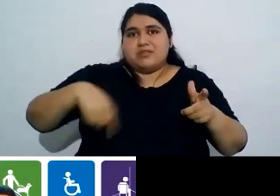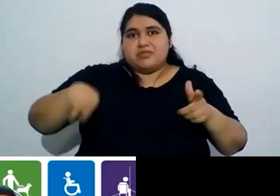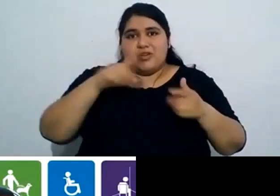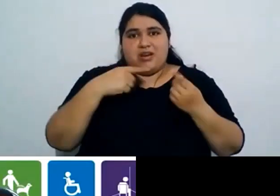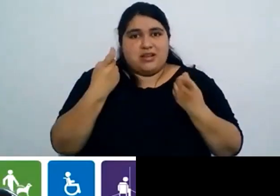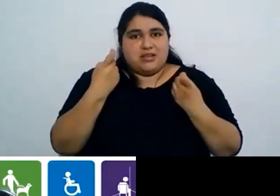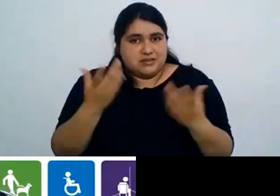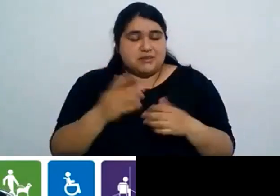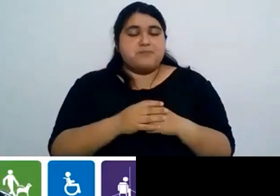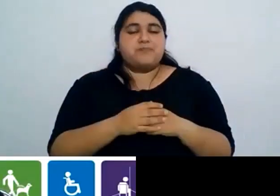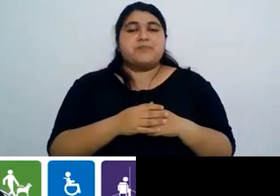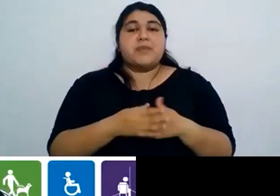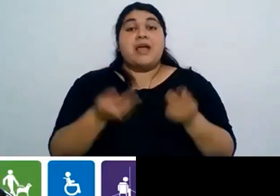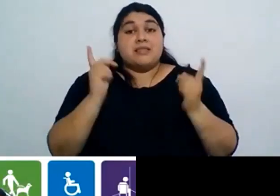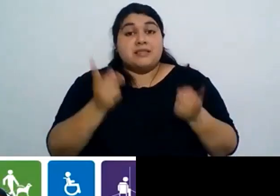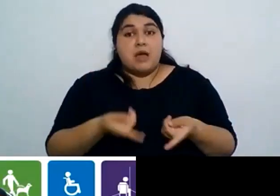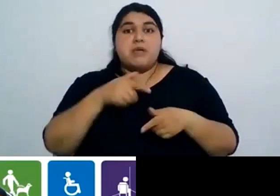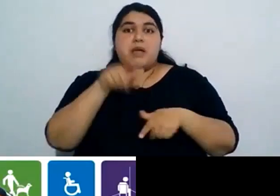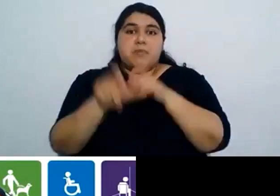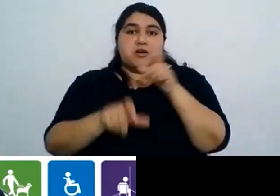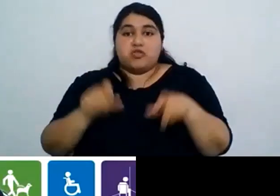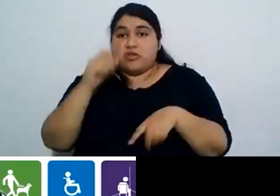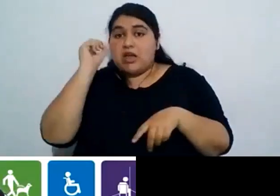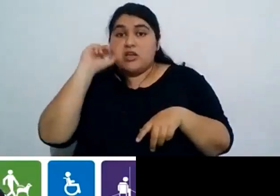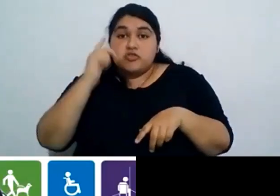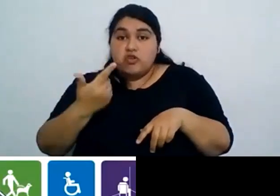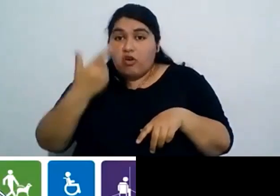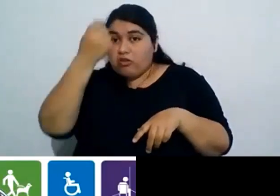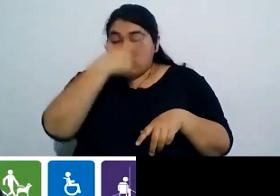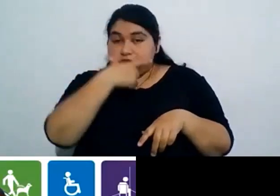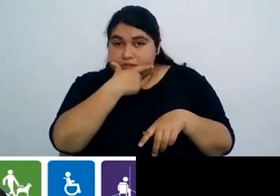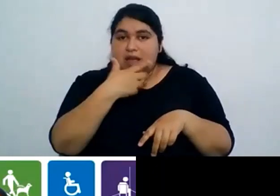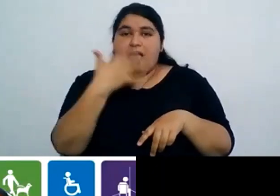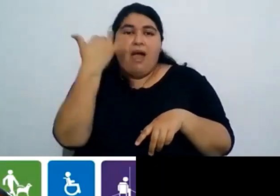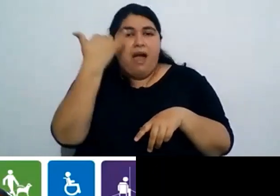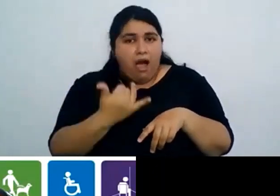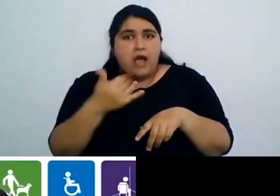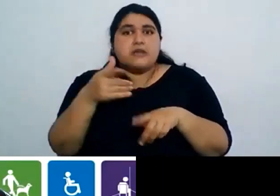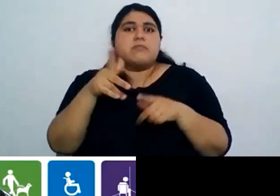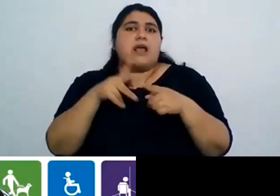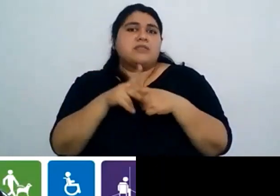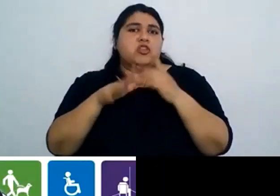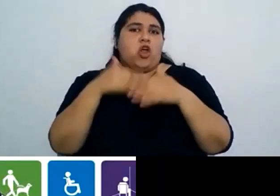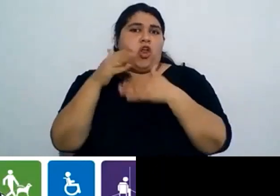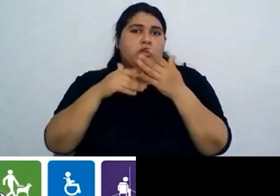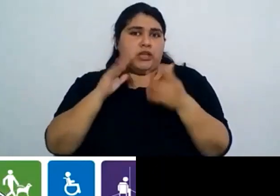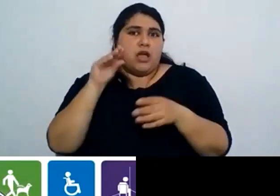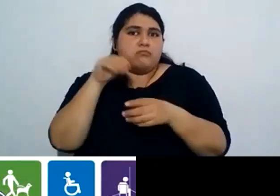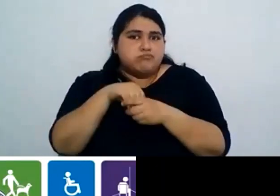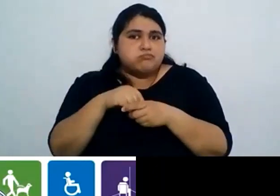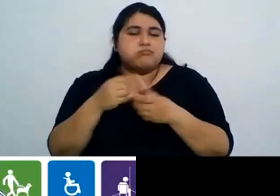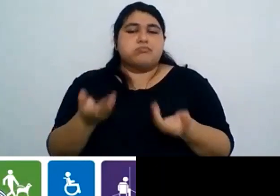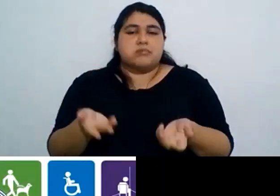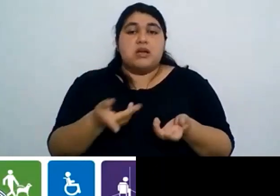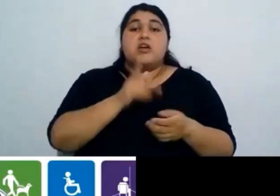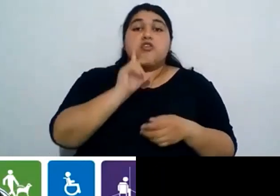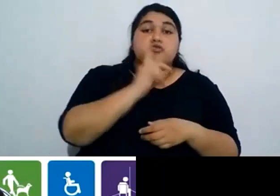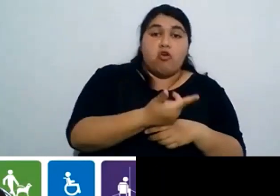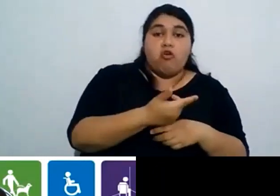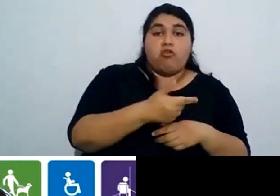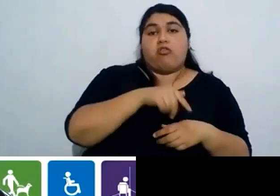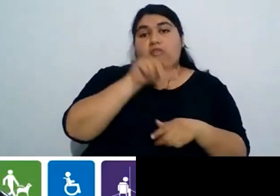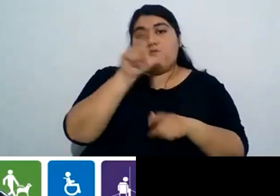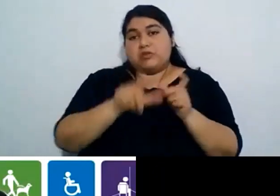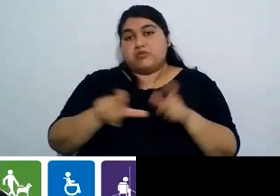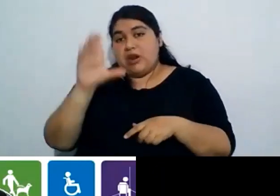también sordociegas, parciales, que puedan implementar esta tecnología, sordos e hipoacúsicos,